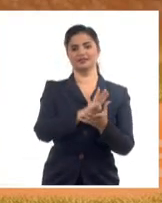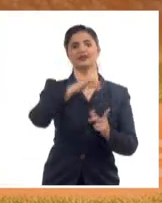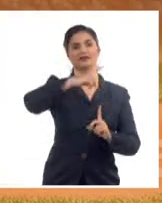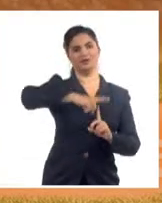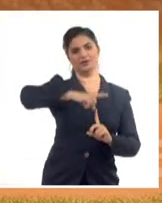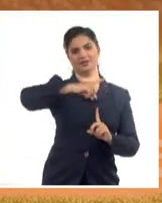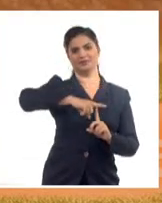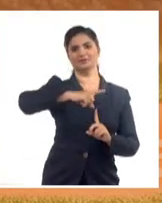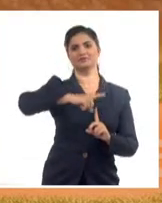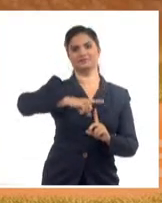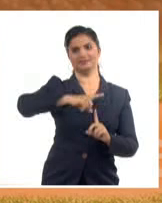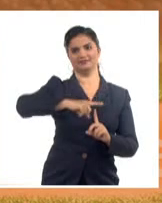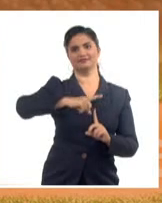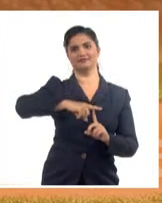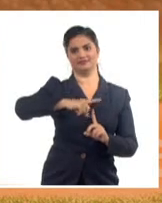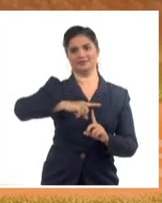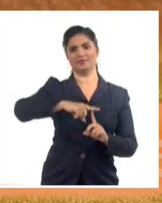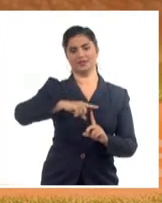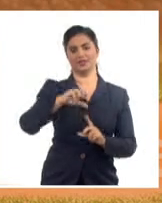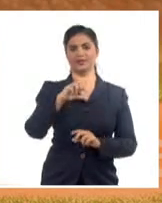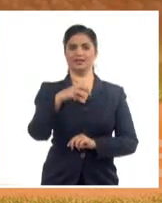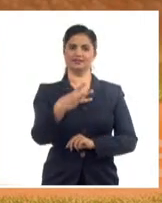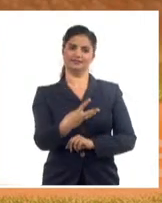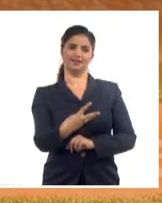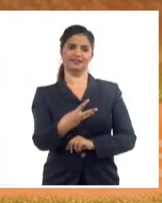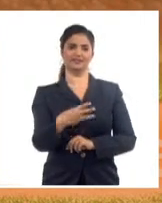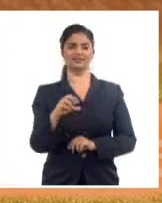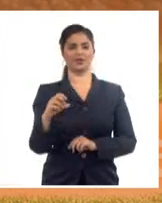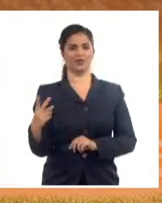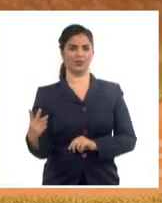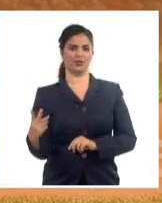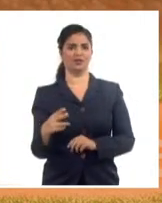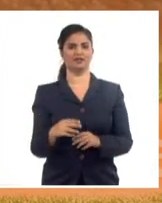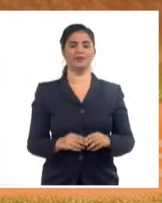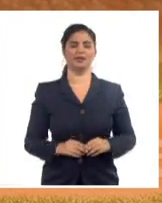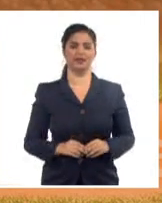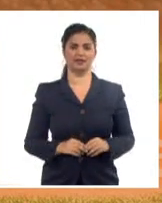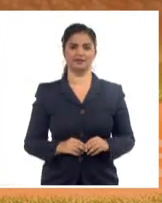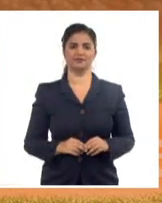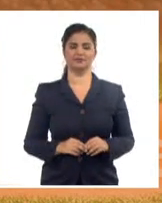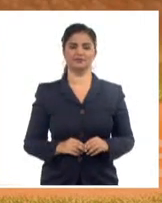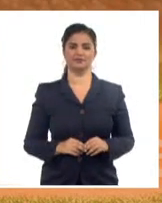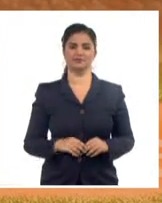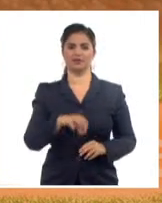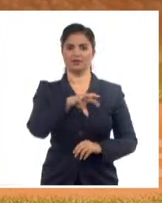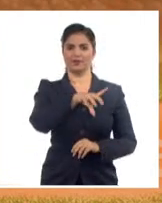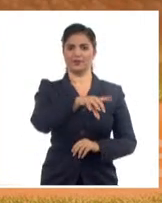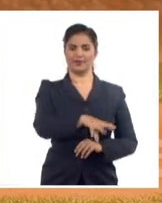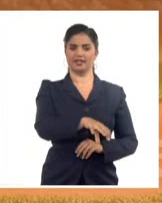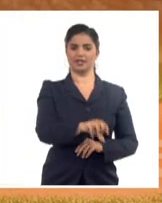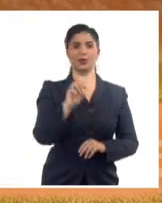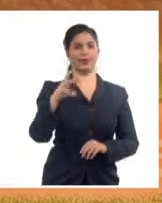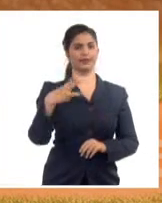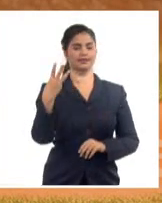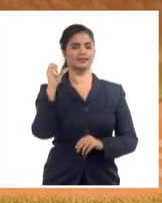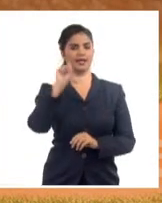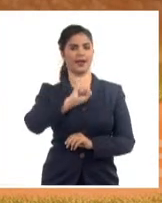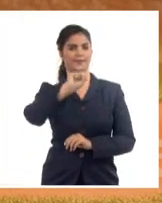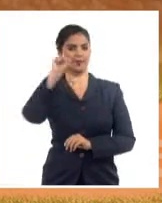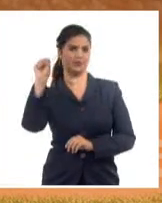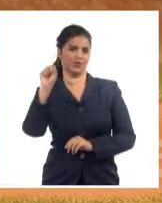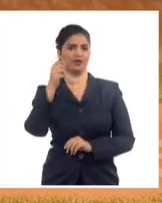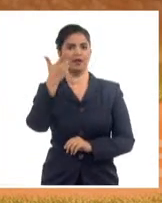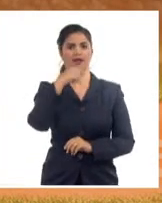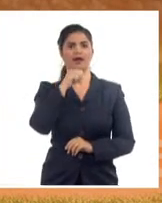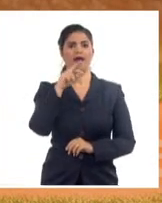Cocodrilos mandaron con marcador de 3-2. El refuerzo pinareño Fran Luis Medina obtuvo su tercera victoria. Adrián Sosa